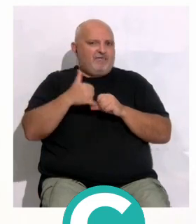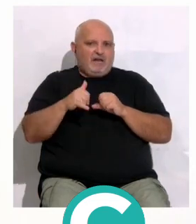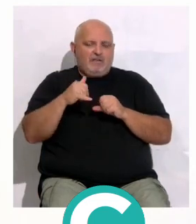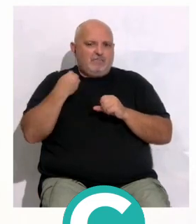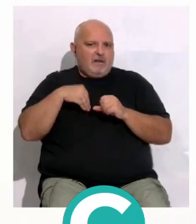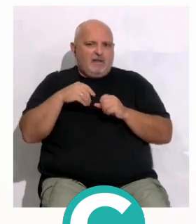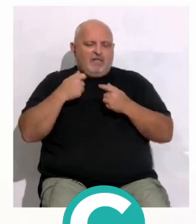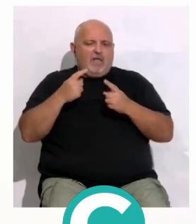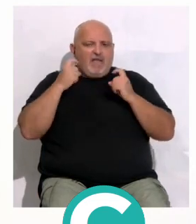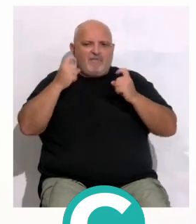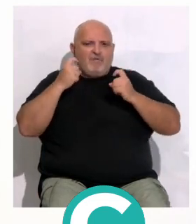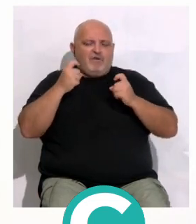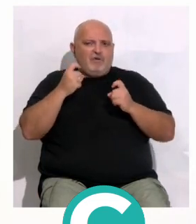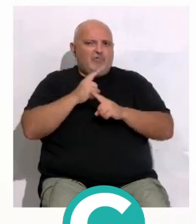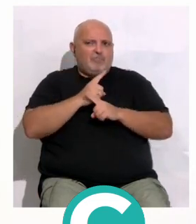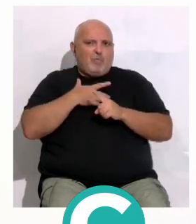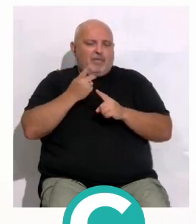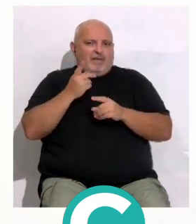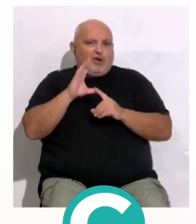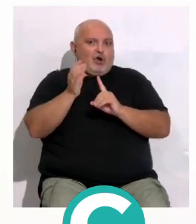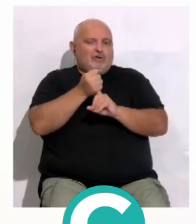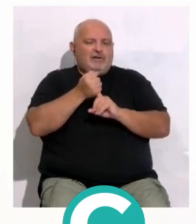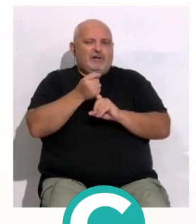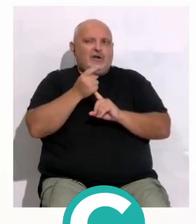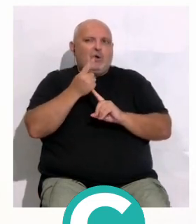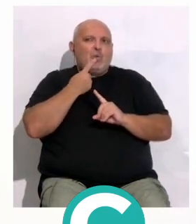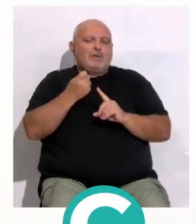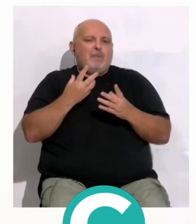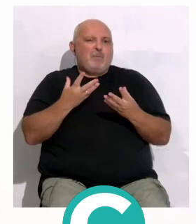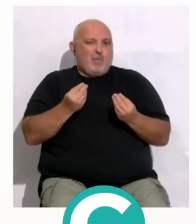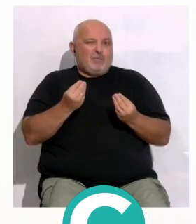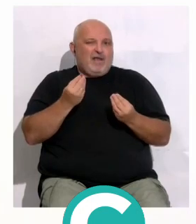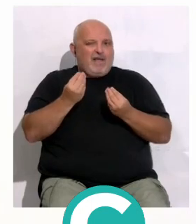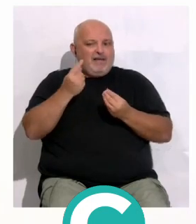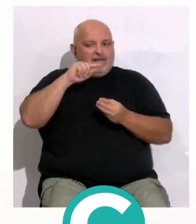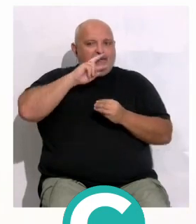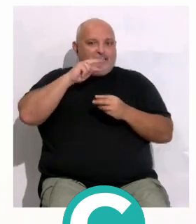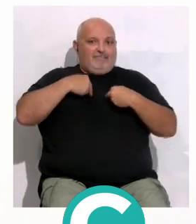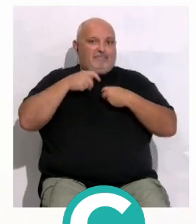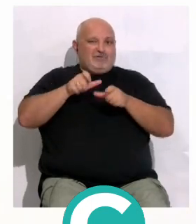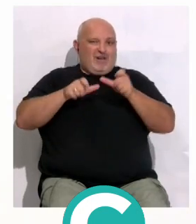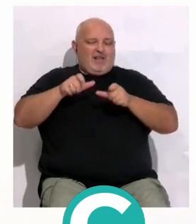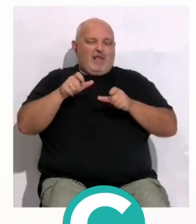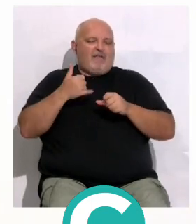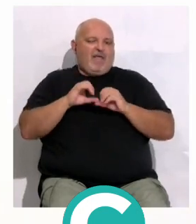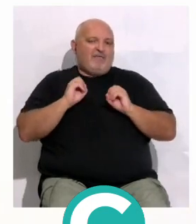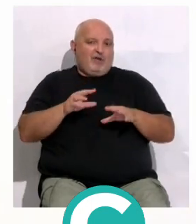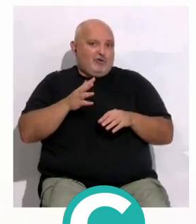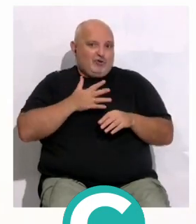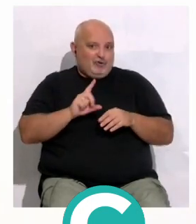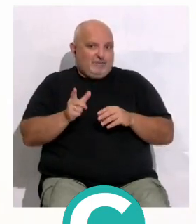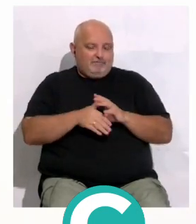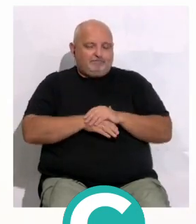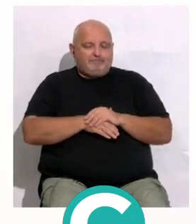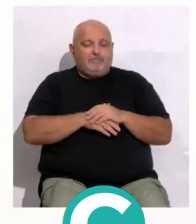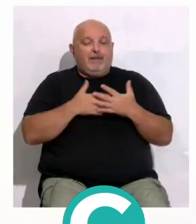estás sometiéndote a un esfuerzo que es inviable, entonces sientes que cuesta demasiado y si te cuesta demasiado al final abandona. Entonces nosotros